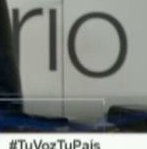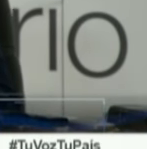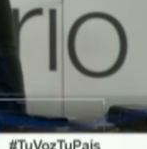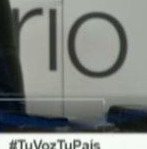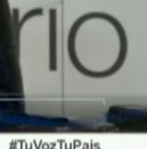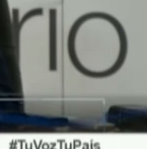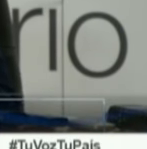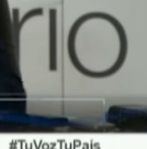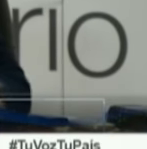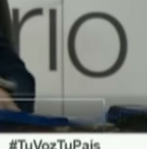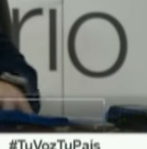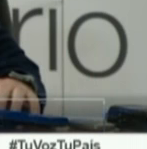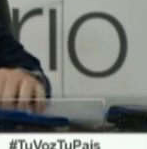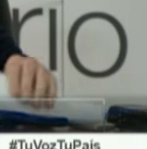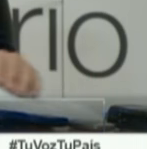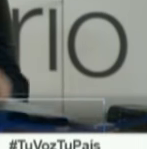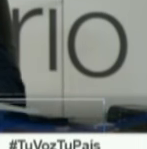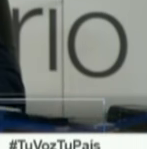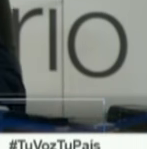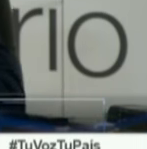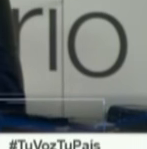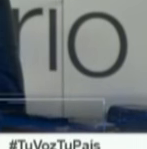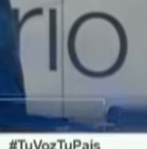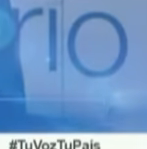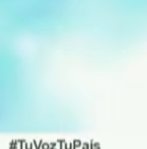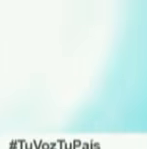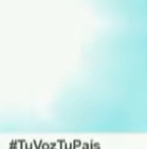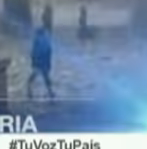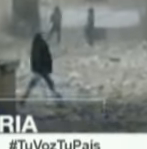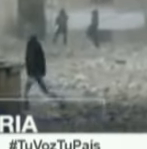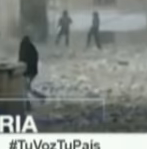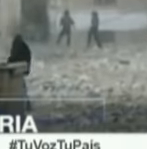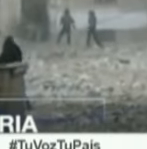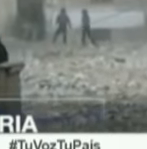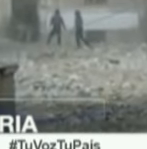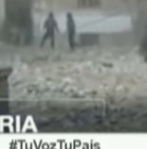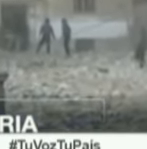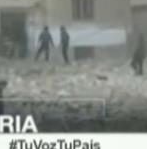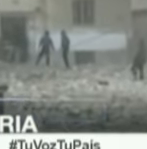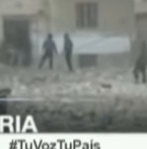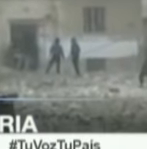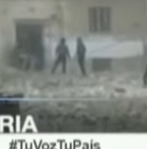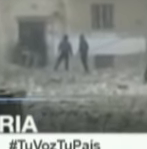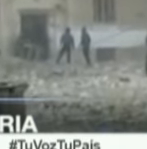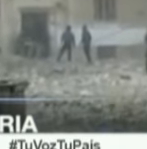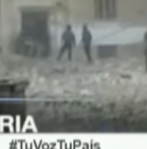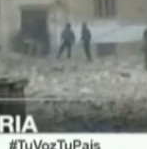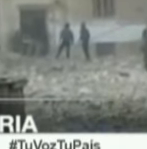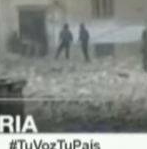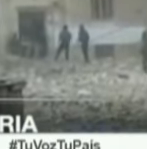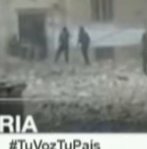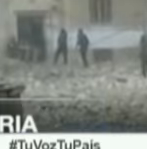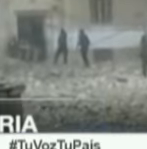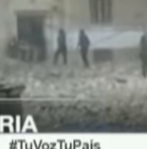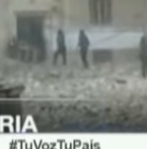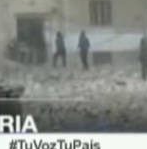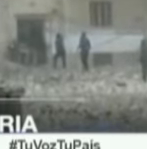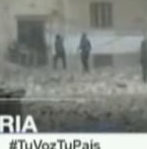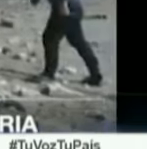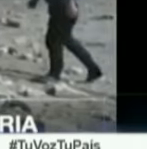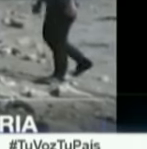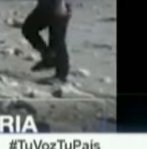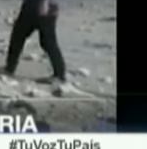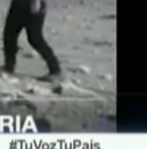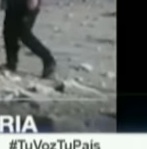resolución del proceso administrativo a Acción Ecológica. Y en lo internacional, a pesar de la tregua acordada entre el